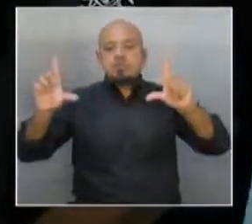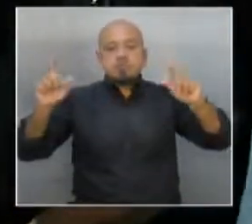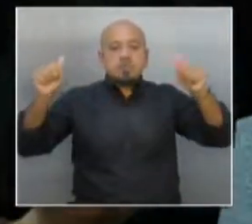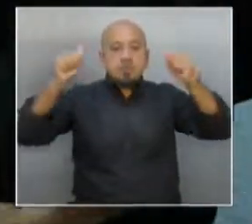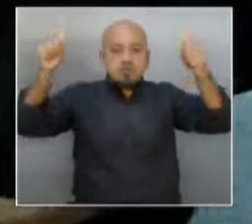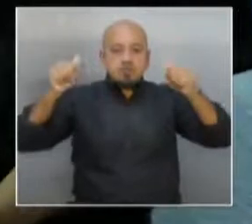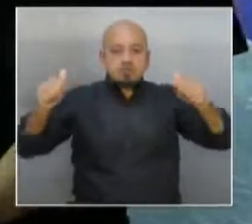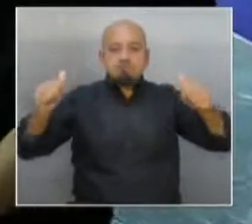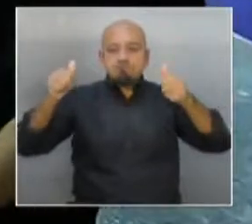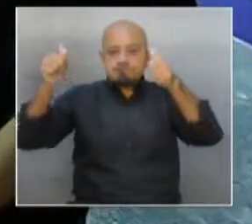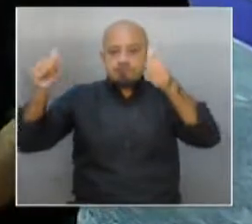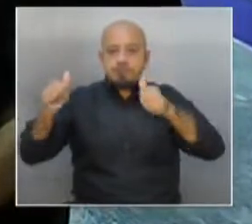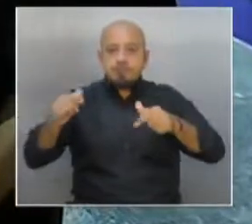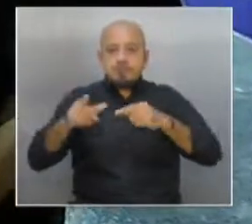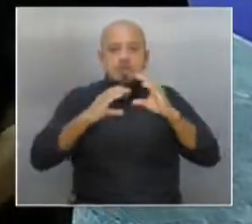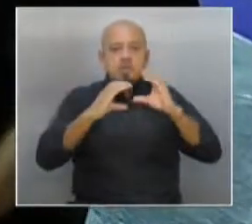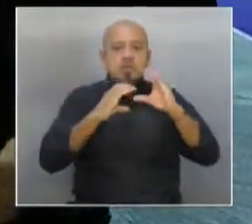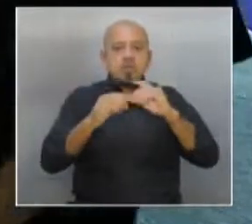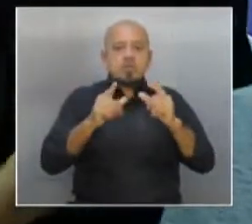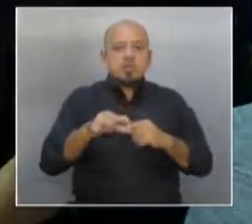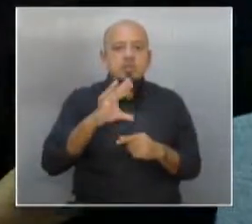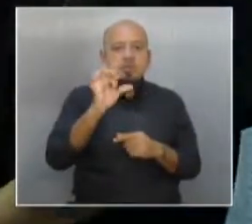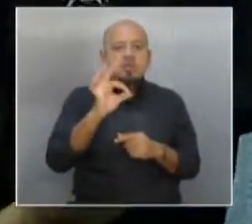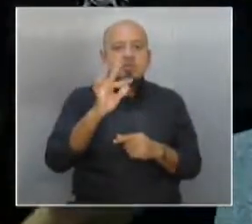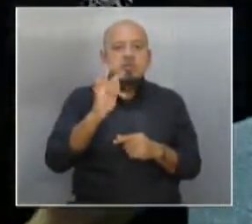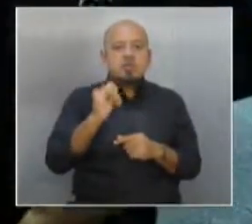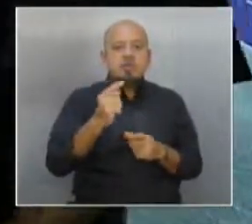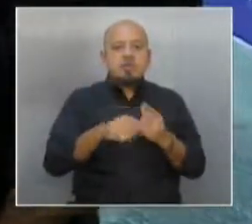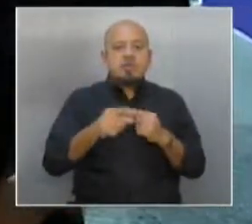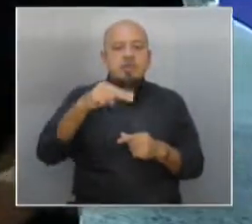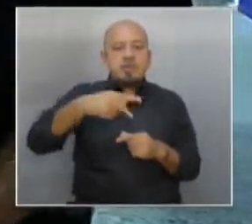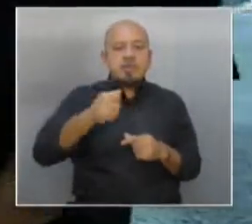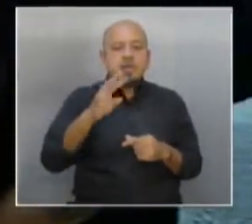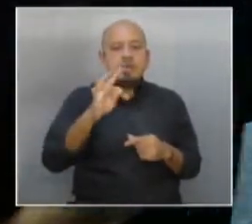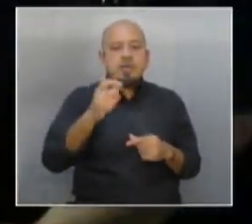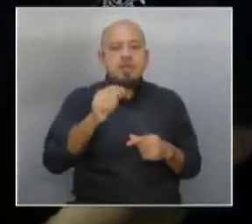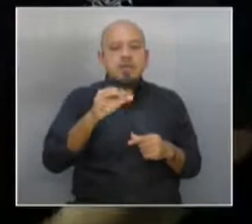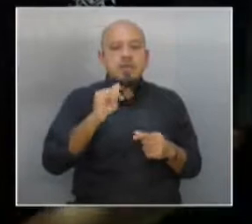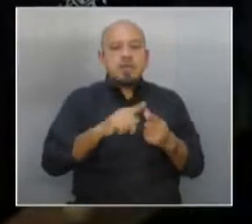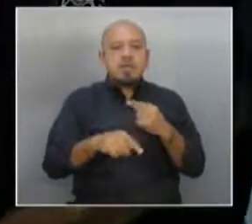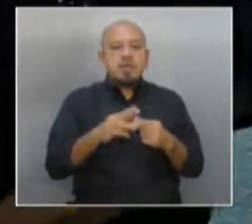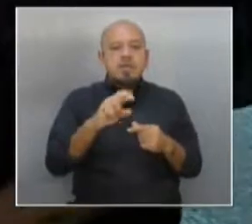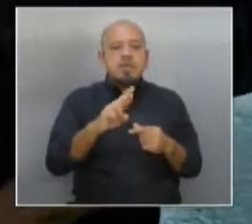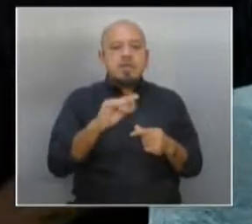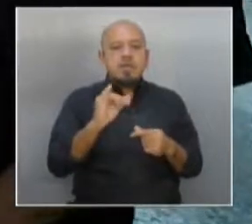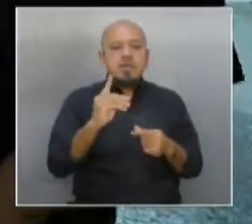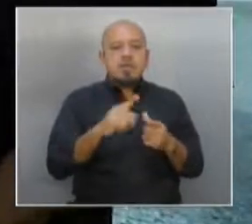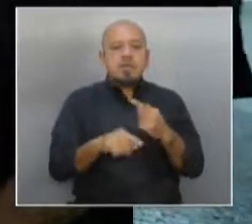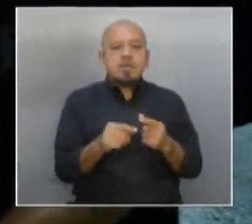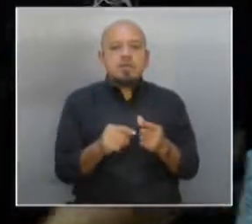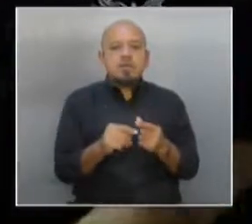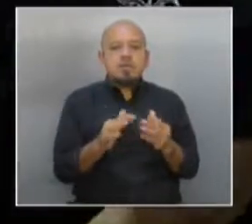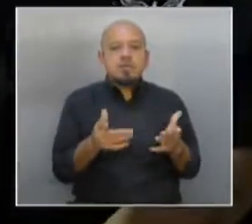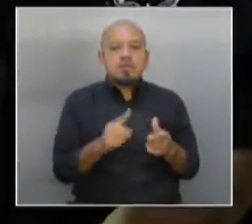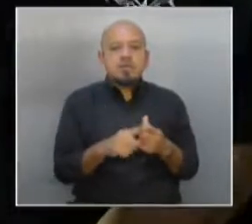como un soporte comunicacional. Estoy con Sofía y con Natalia, integrantes las dos de Ruido, perdón, chiquilinas, tanto lo dijimos que